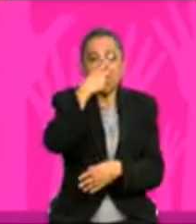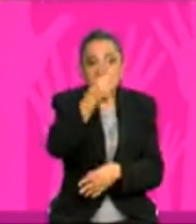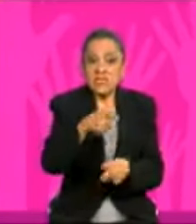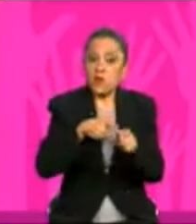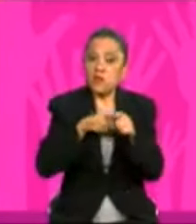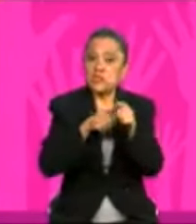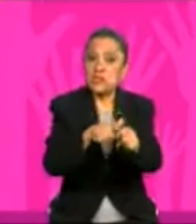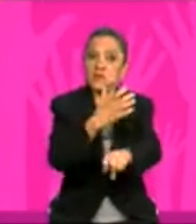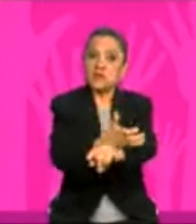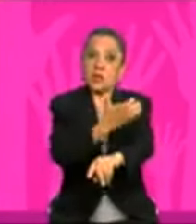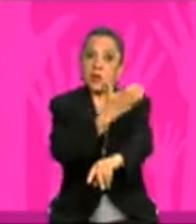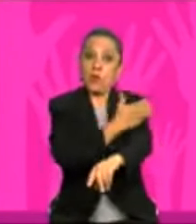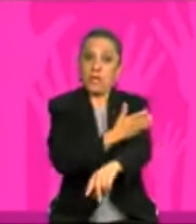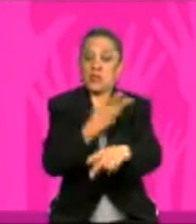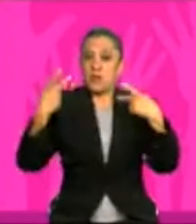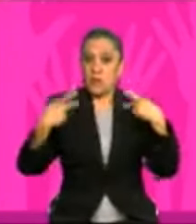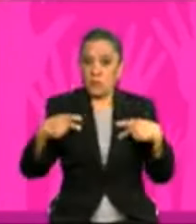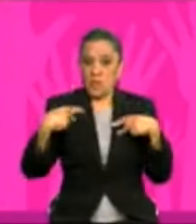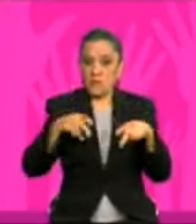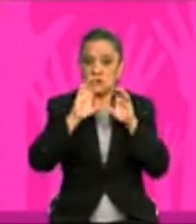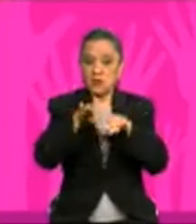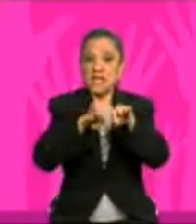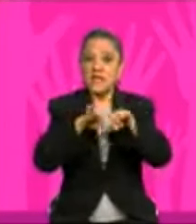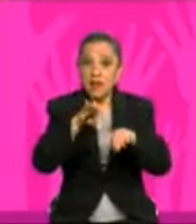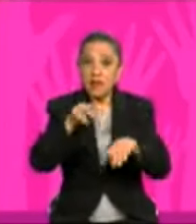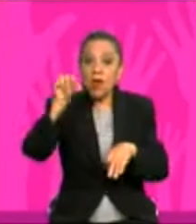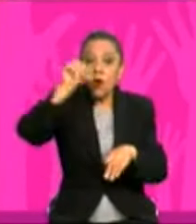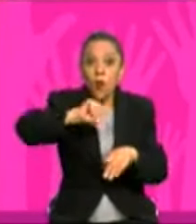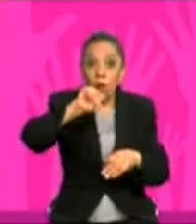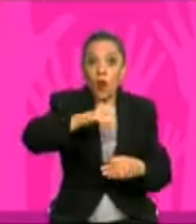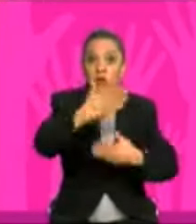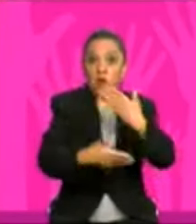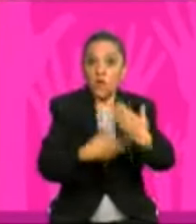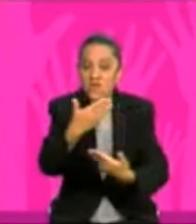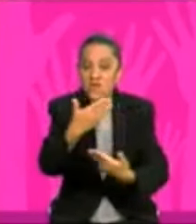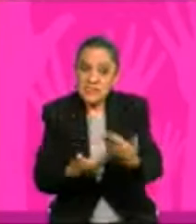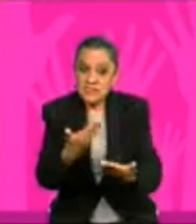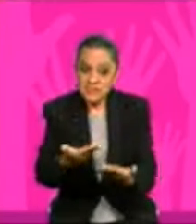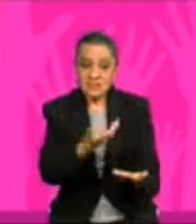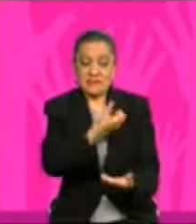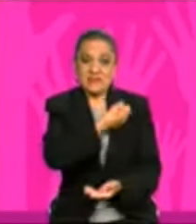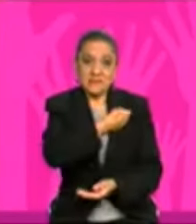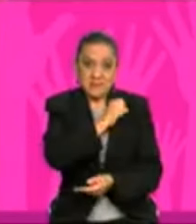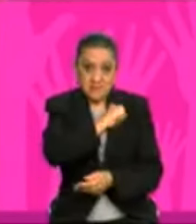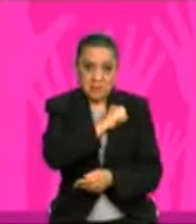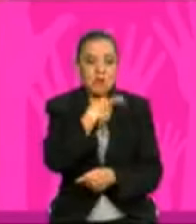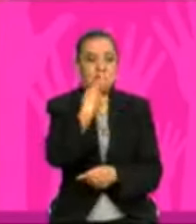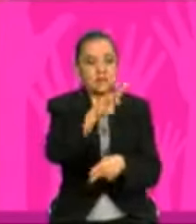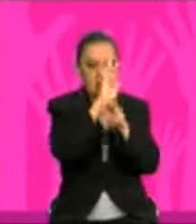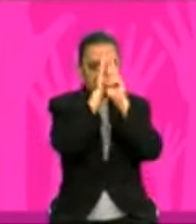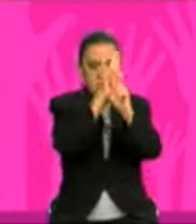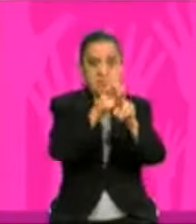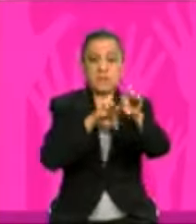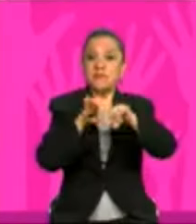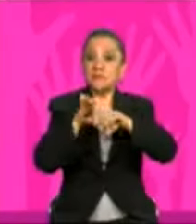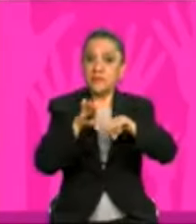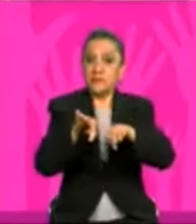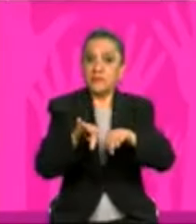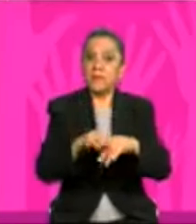al personal que hoy ofrece sus servicios en materia de salud y vamos a dignificar su trabajo.